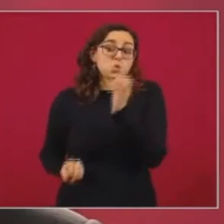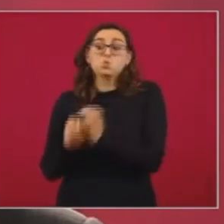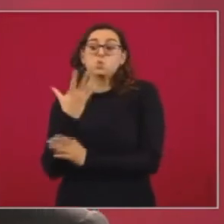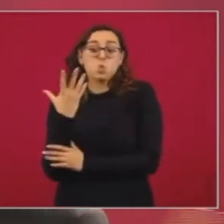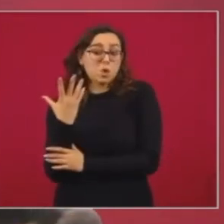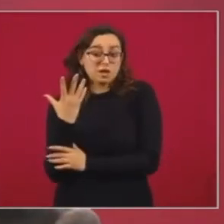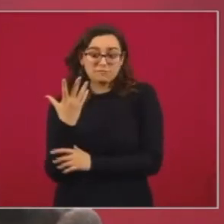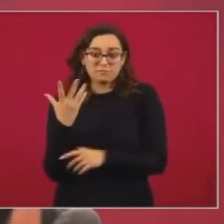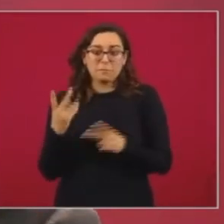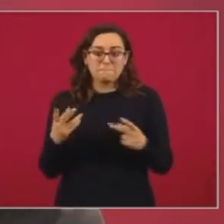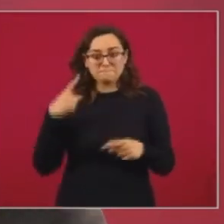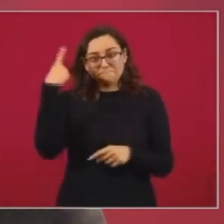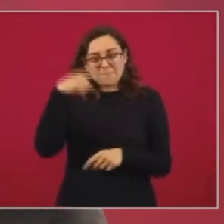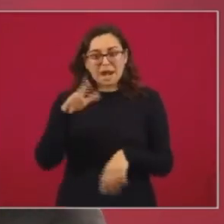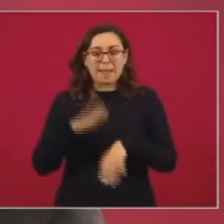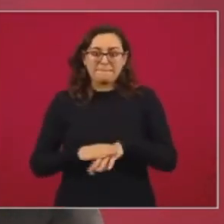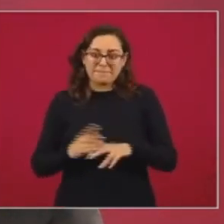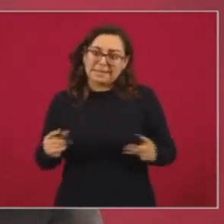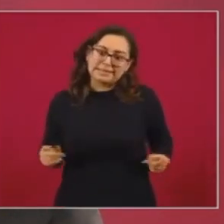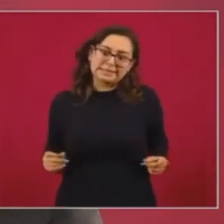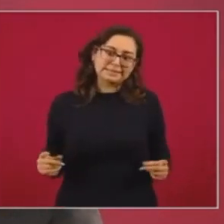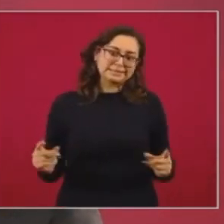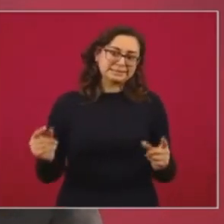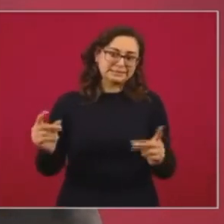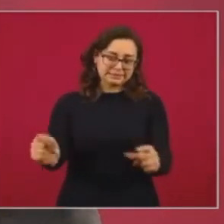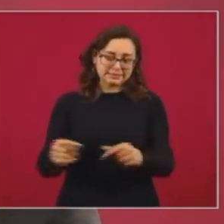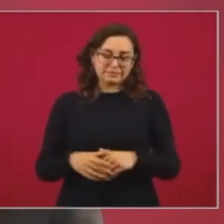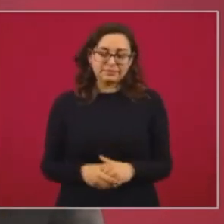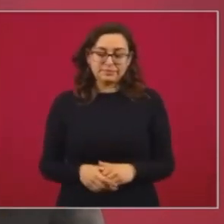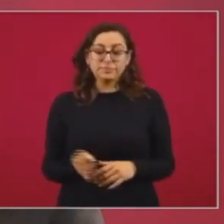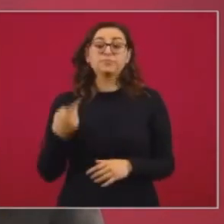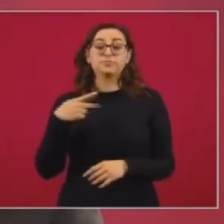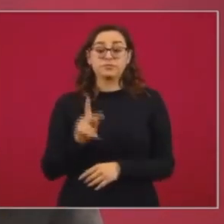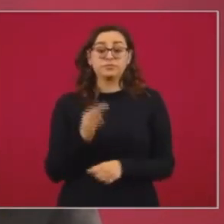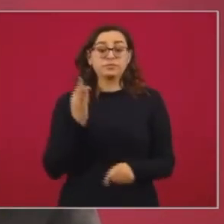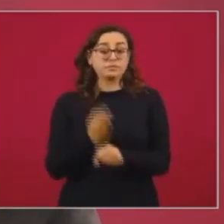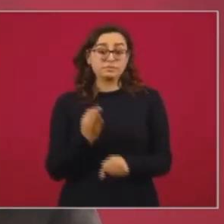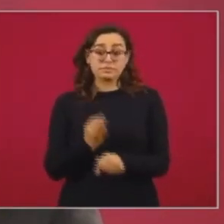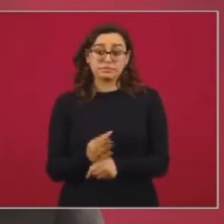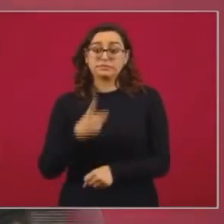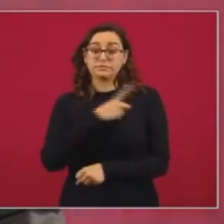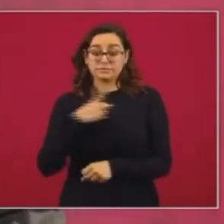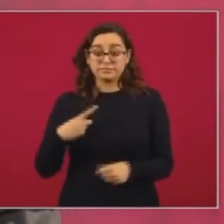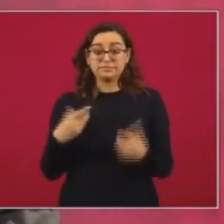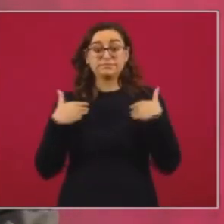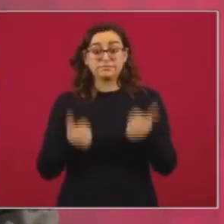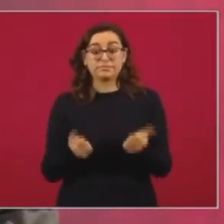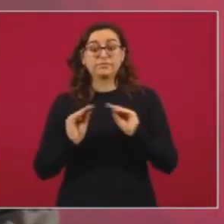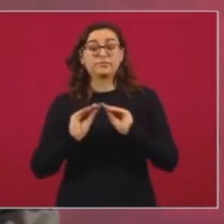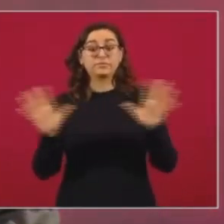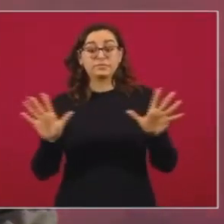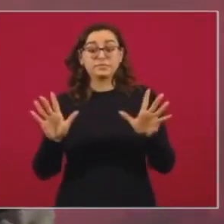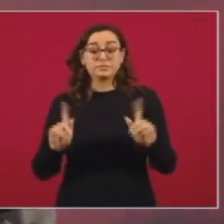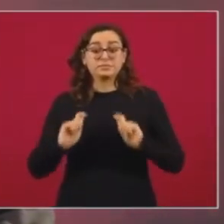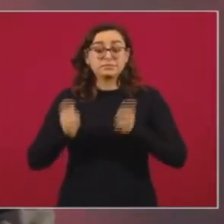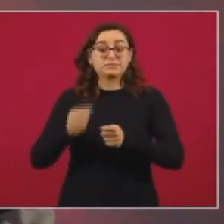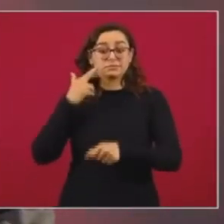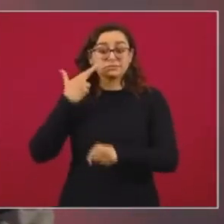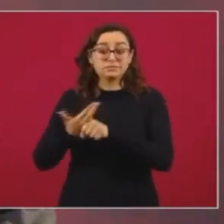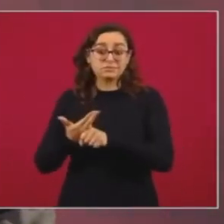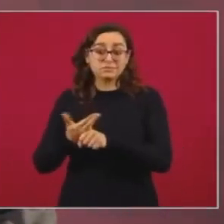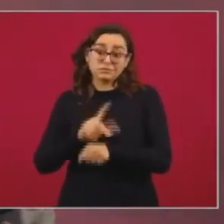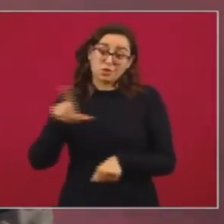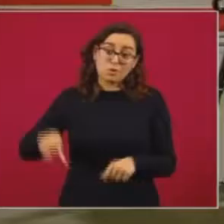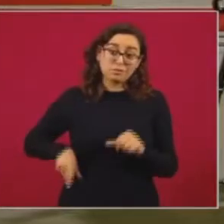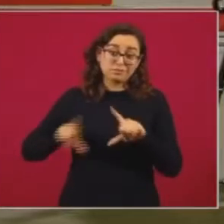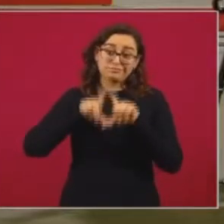ayuden a acelerar el proceso de vacunación. Pero aquí es importantísimo tener claridad. Esto es una atribución del Gobierno de México,